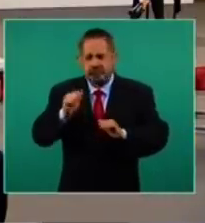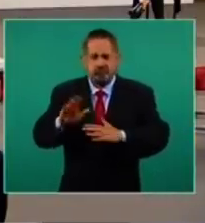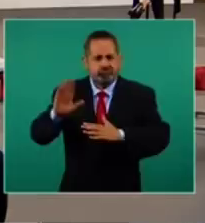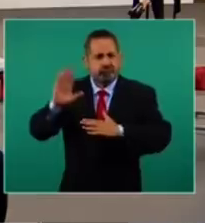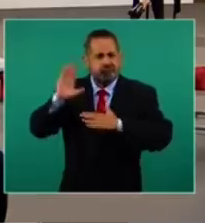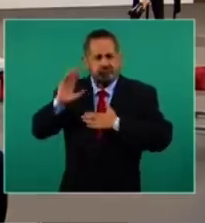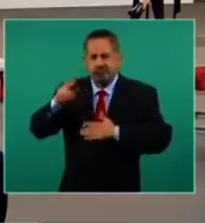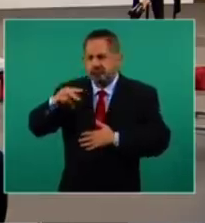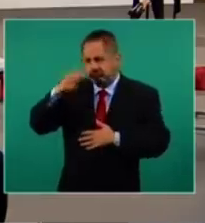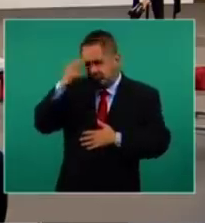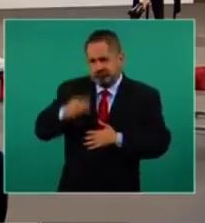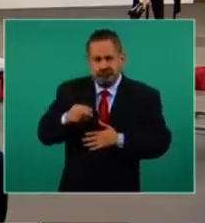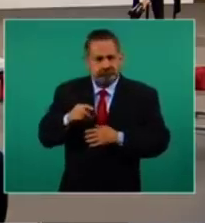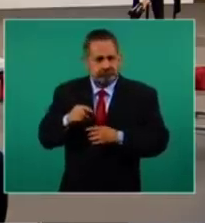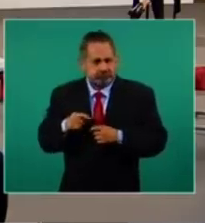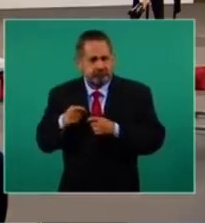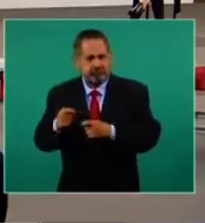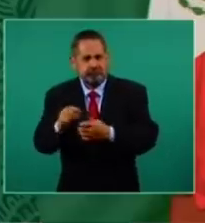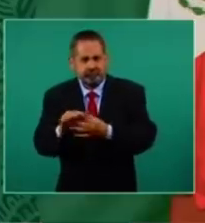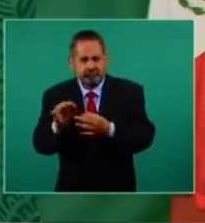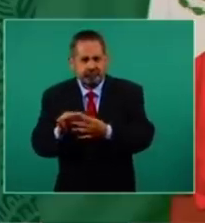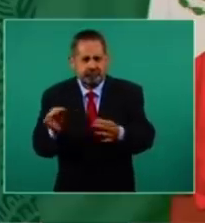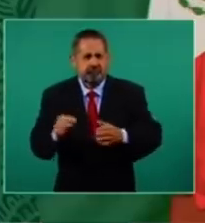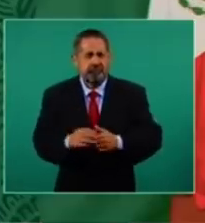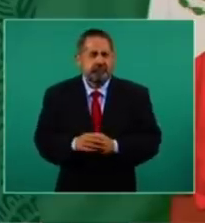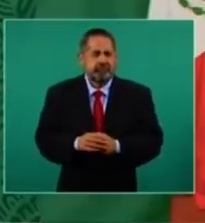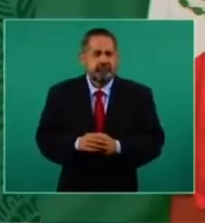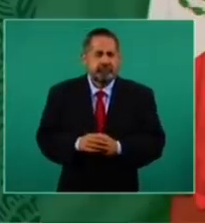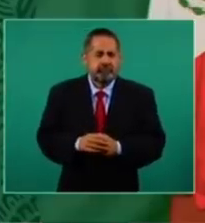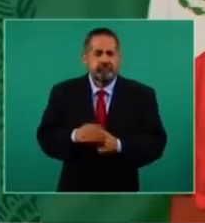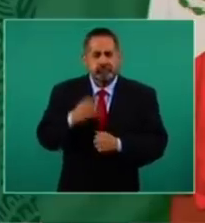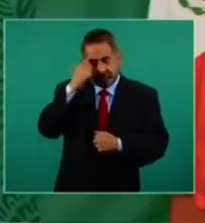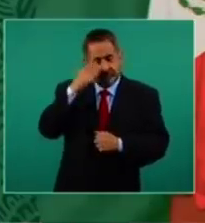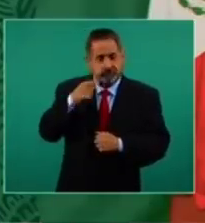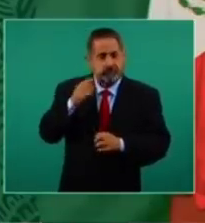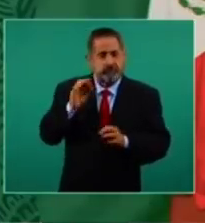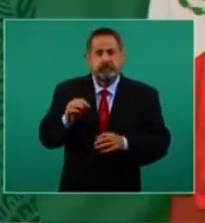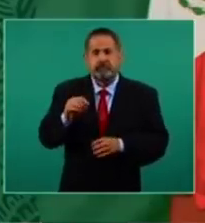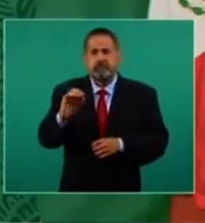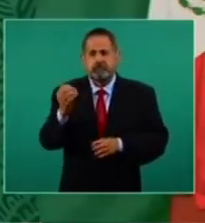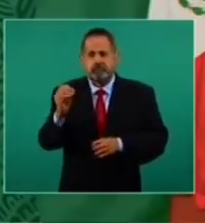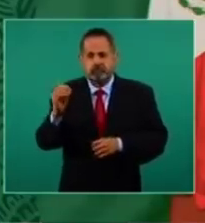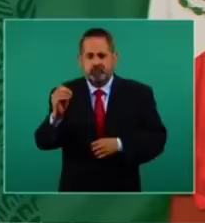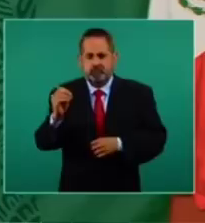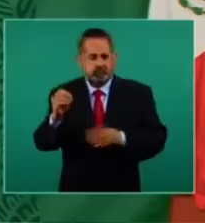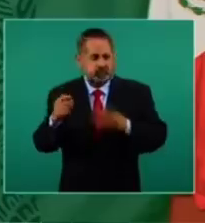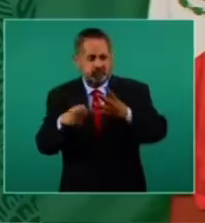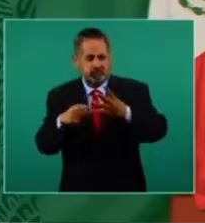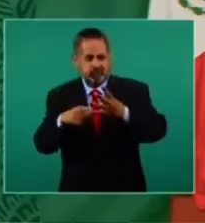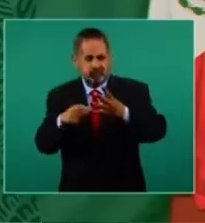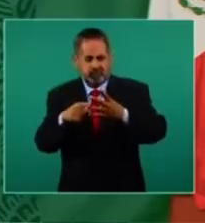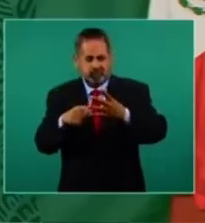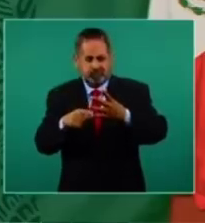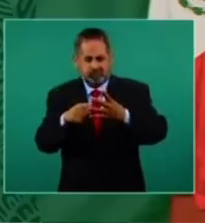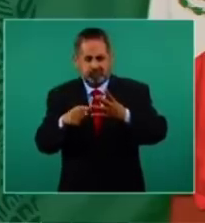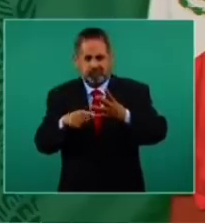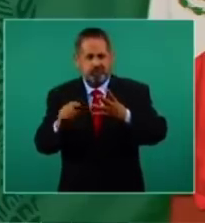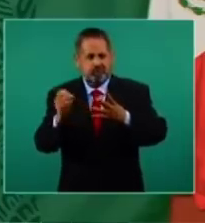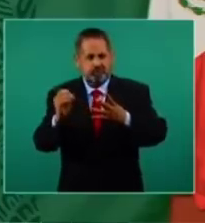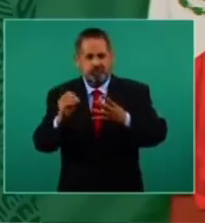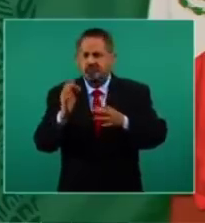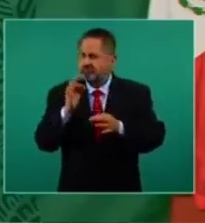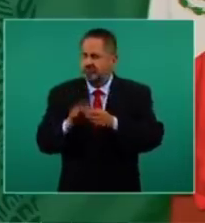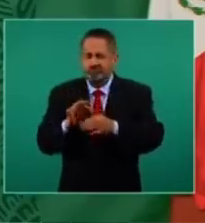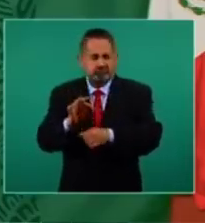de que a finales de octubre van a estar